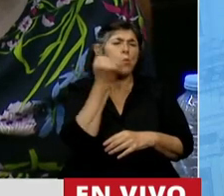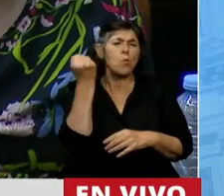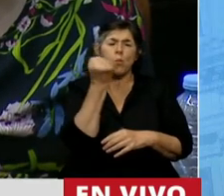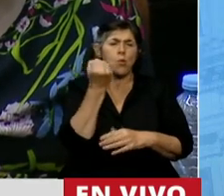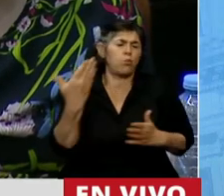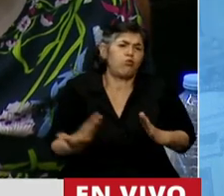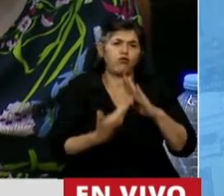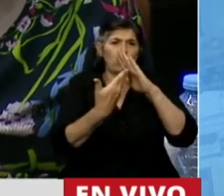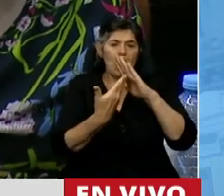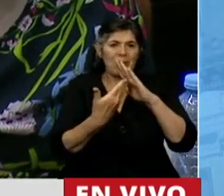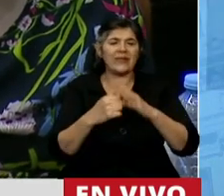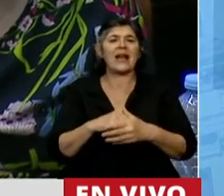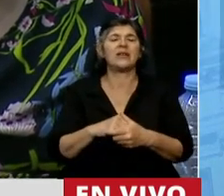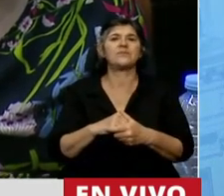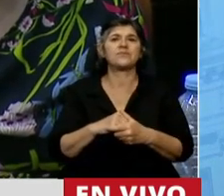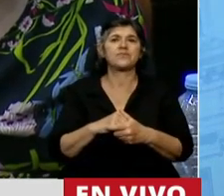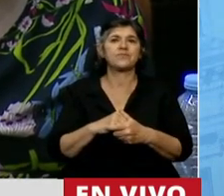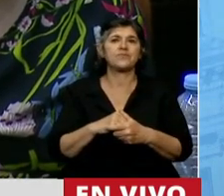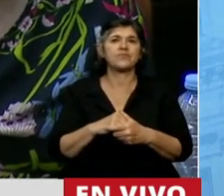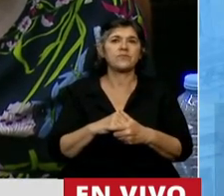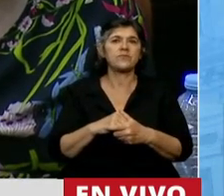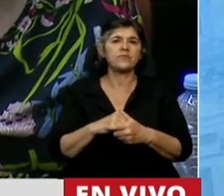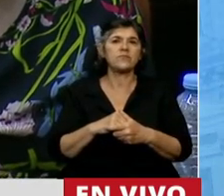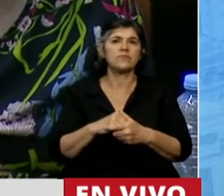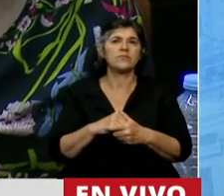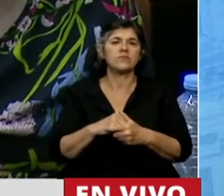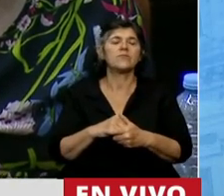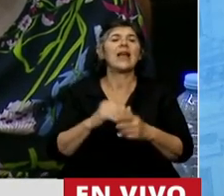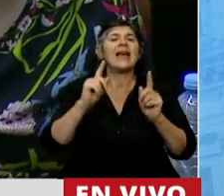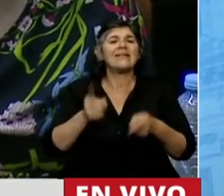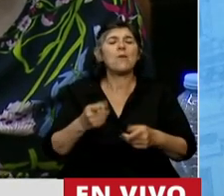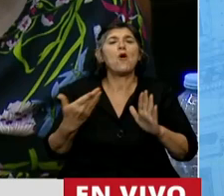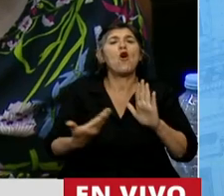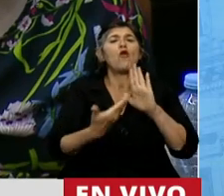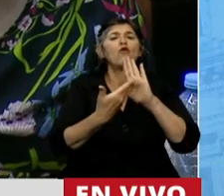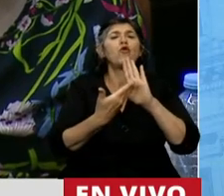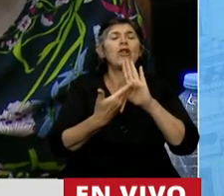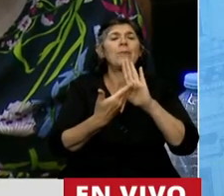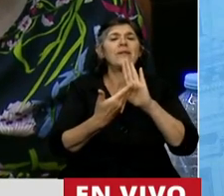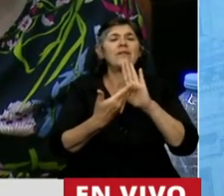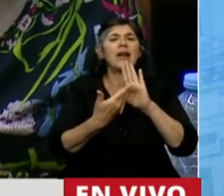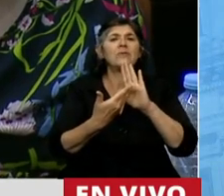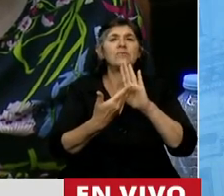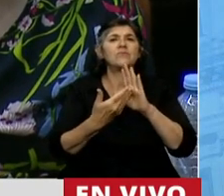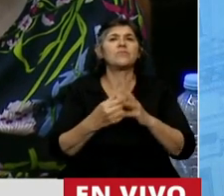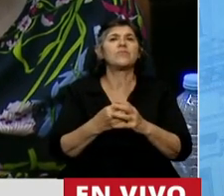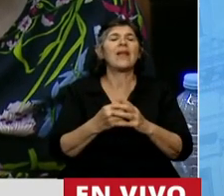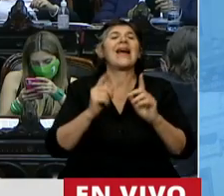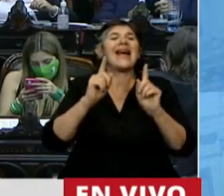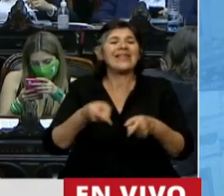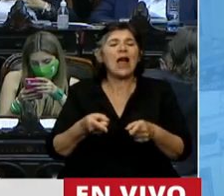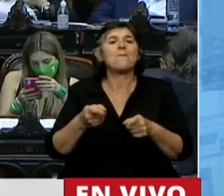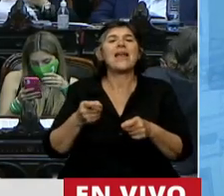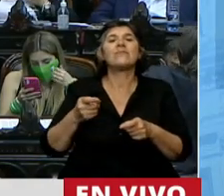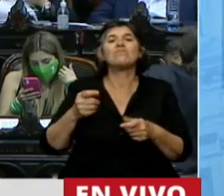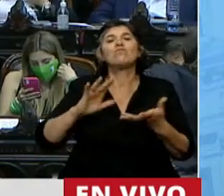fundamental y también como me parece que es fundamental dyn a robustecer todo lo que tiene con las prestaciones de la seguridad